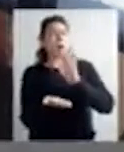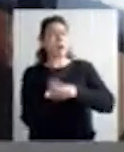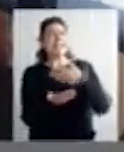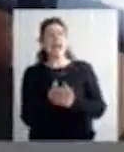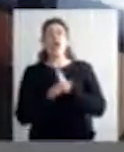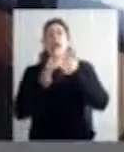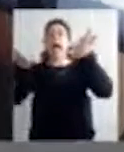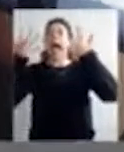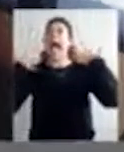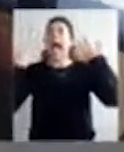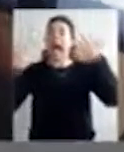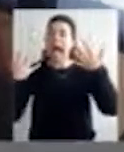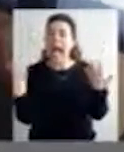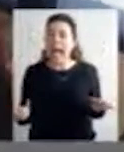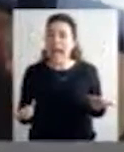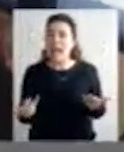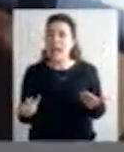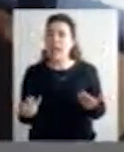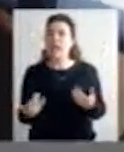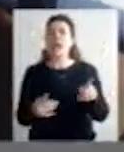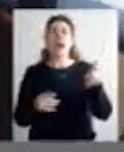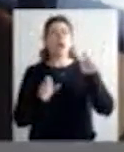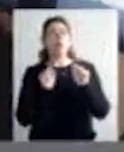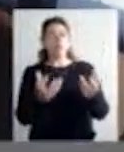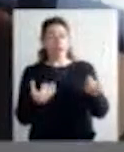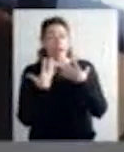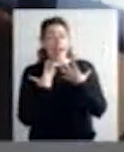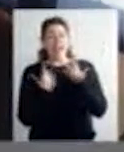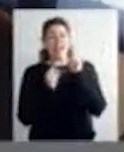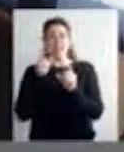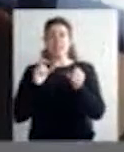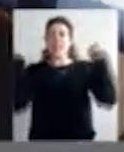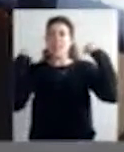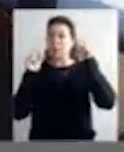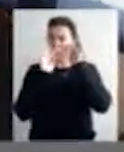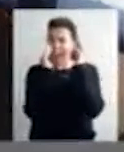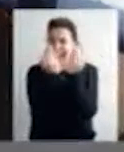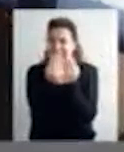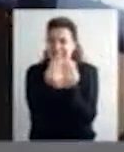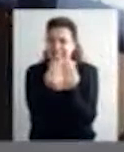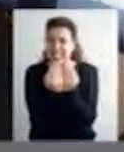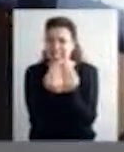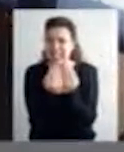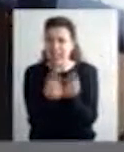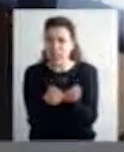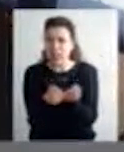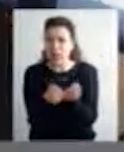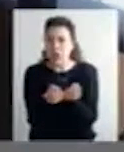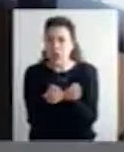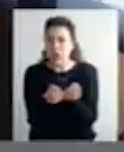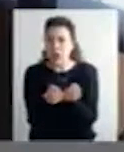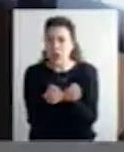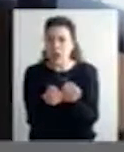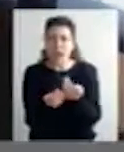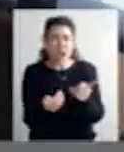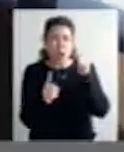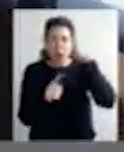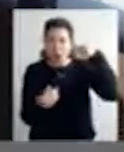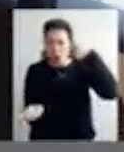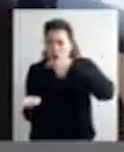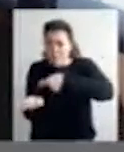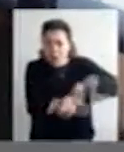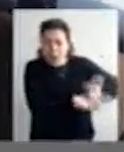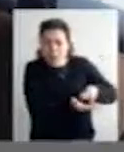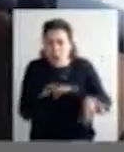nuestro sistema inmune, haciendo deporte, pero encerrado en la locura consumista. Bueno,